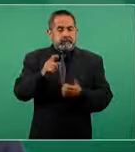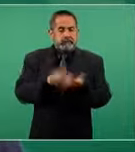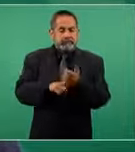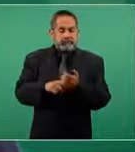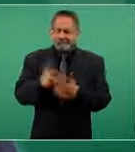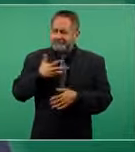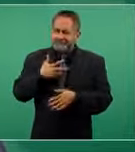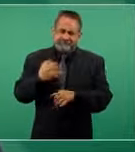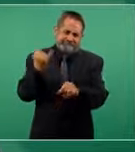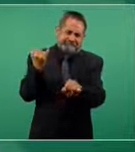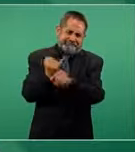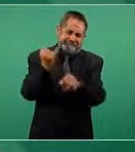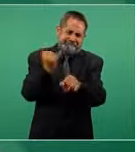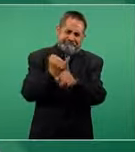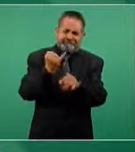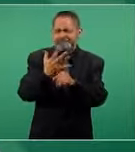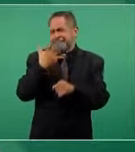benditas redes sociales.